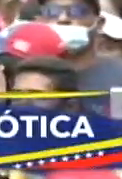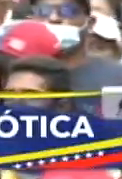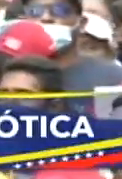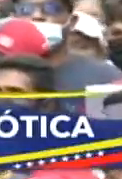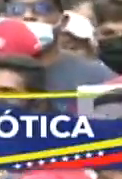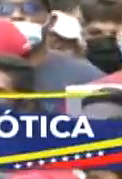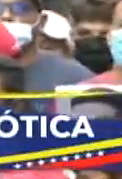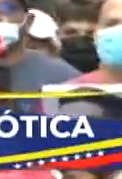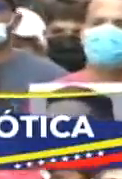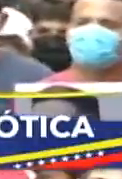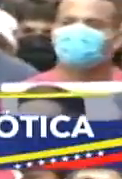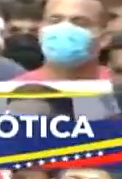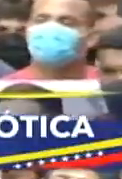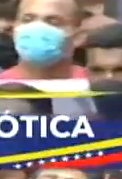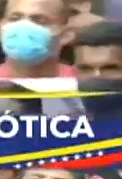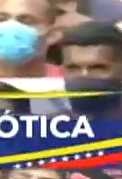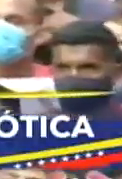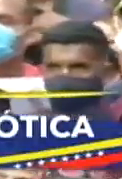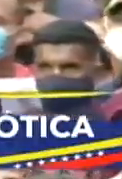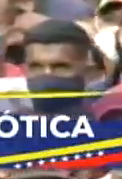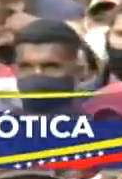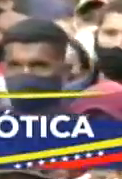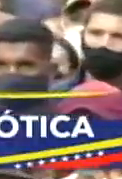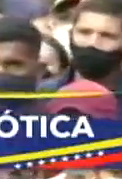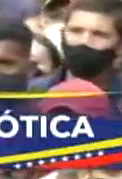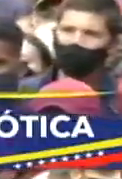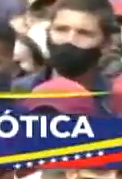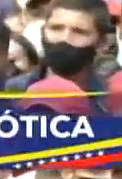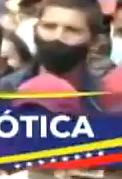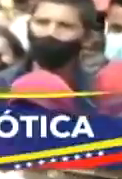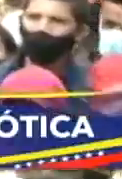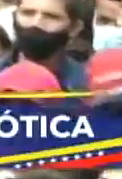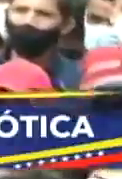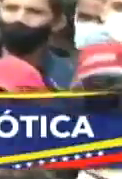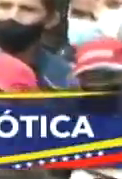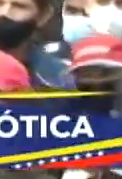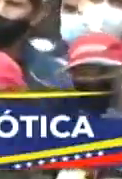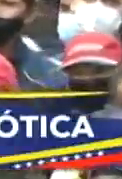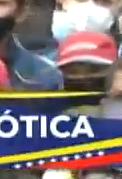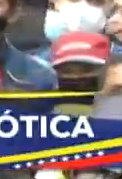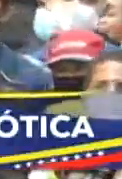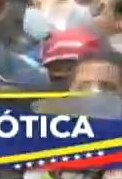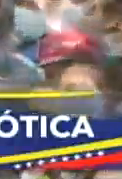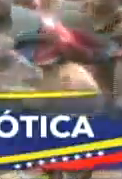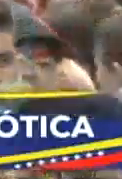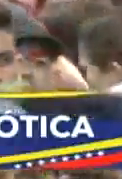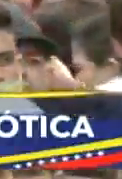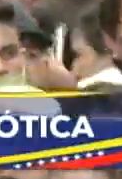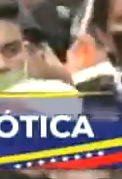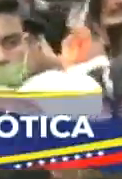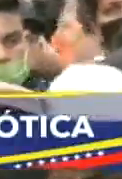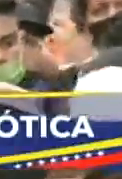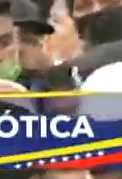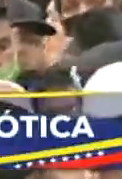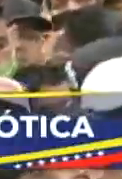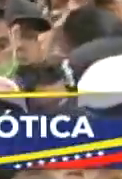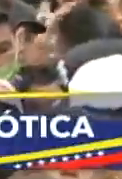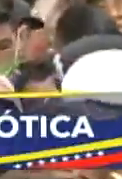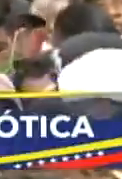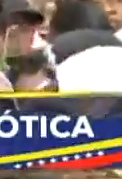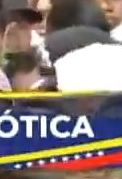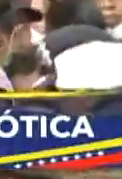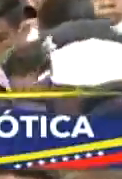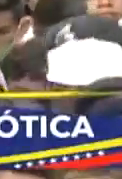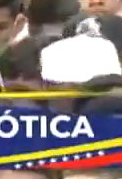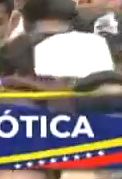marcha le damos la bienvenida y la palabra al presidente de la juventud, al presidente de la esperanza,